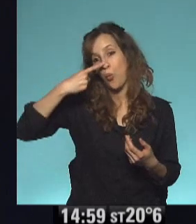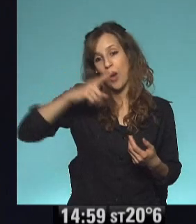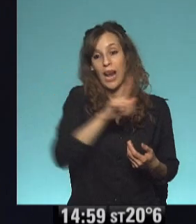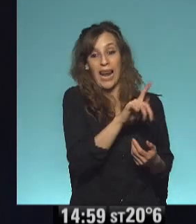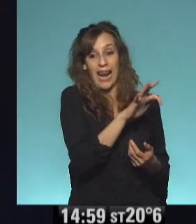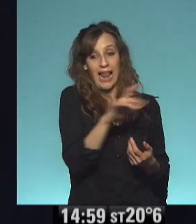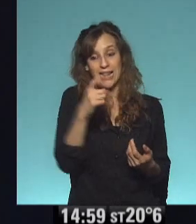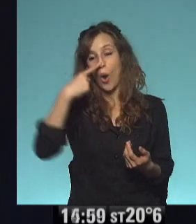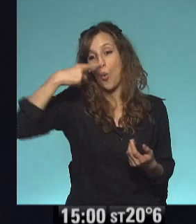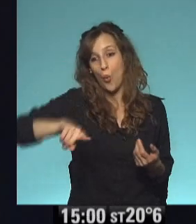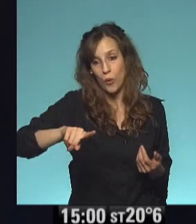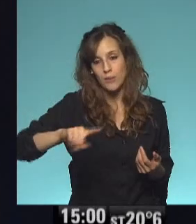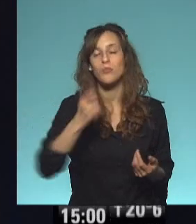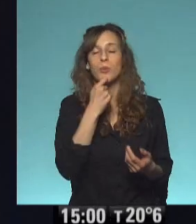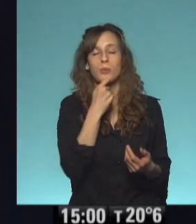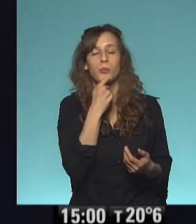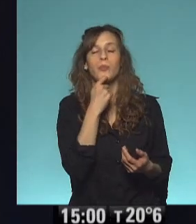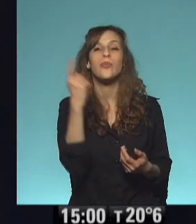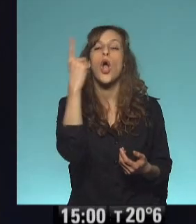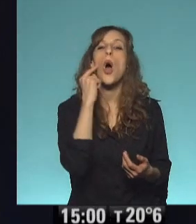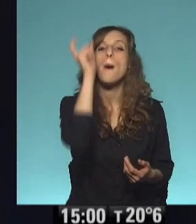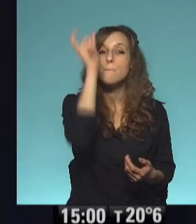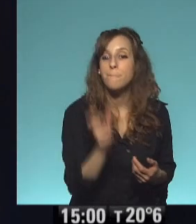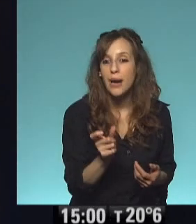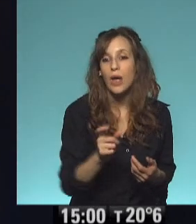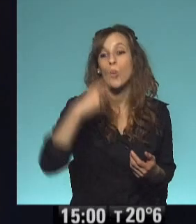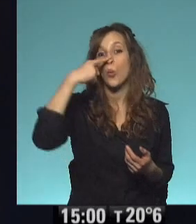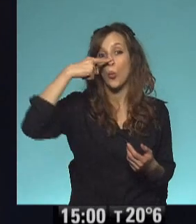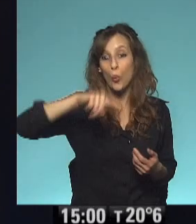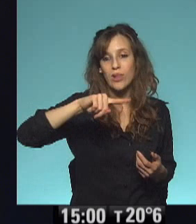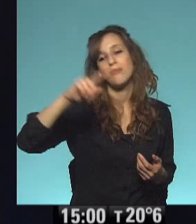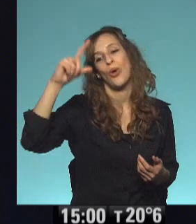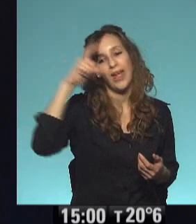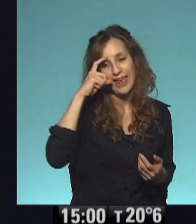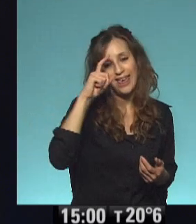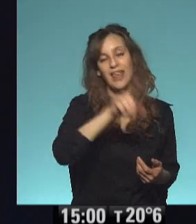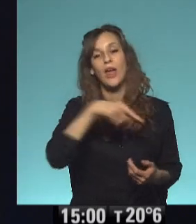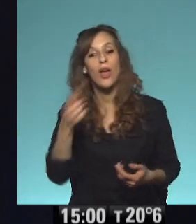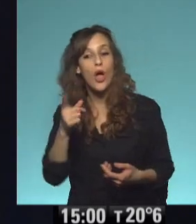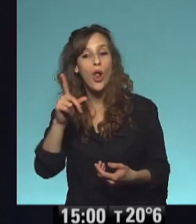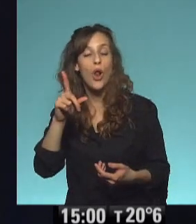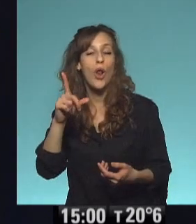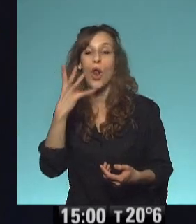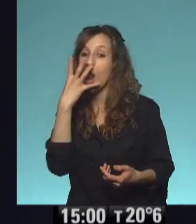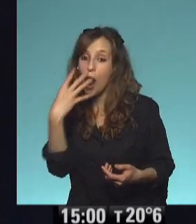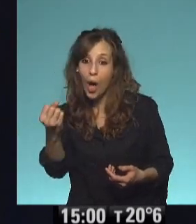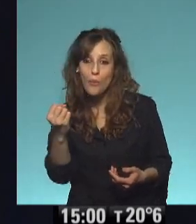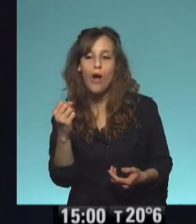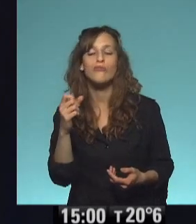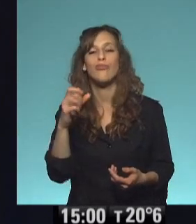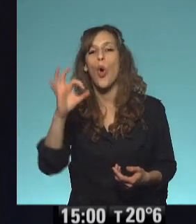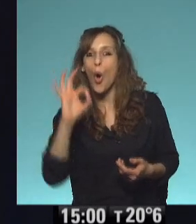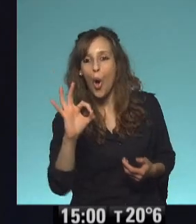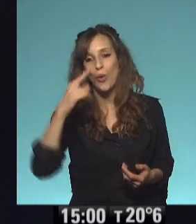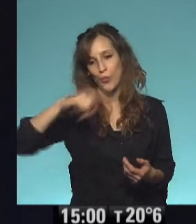cómo terminan. Hombre termina con la E. Sí. Y lobo termina con la O. Bueno. La juntamos.